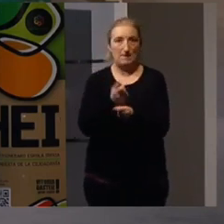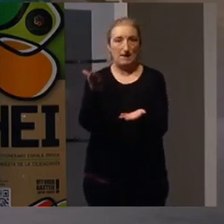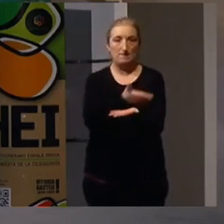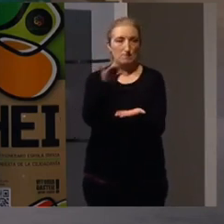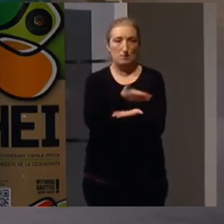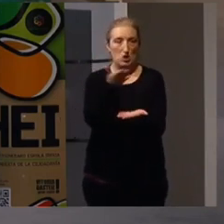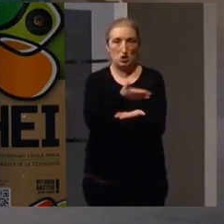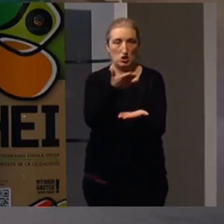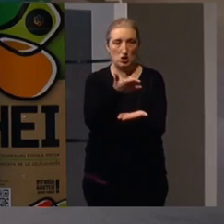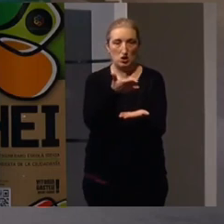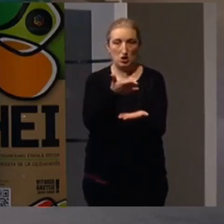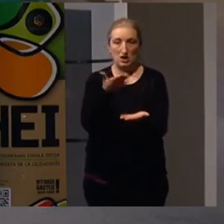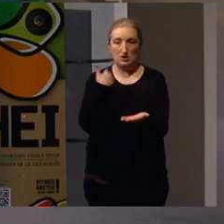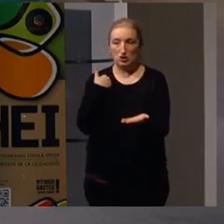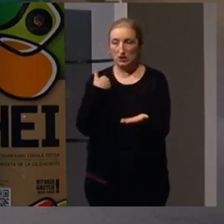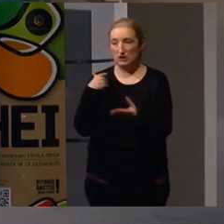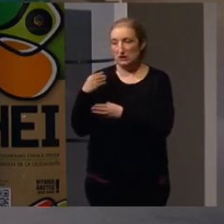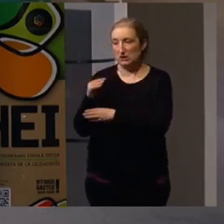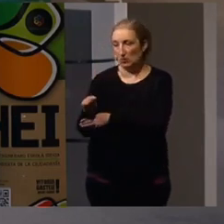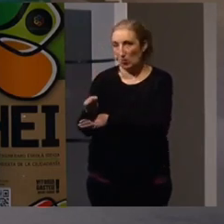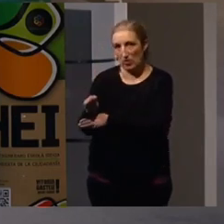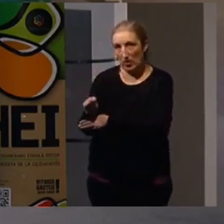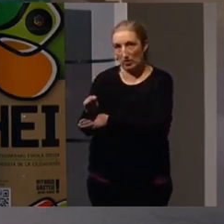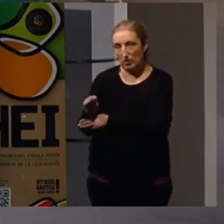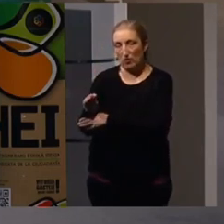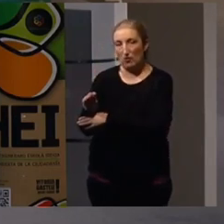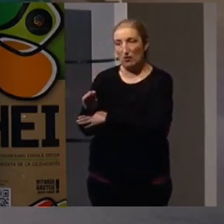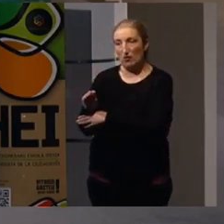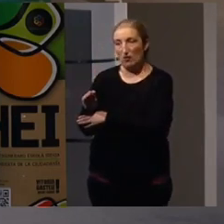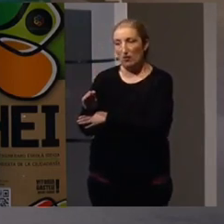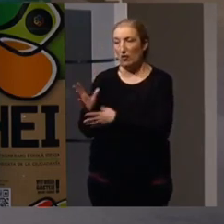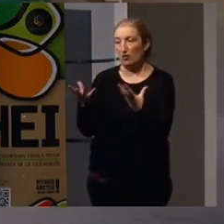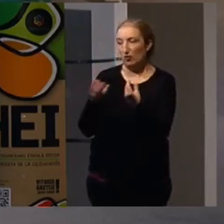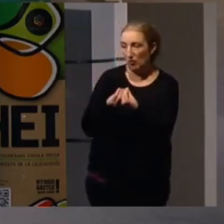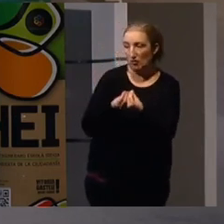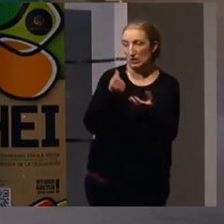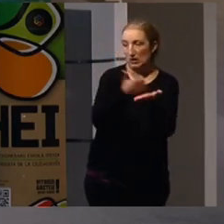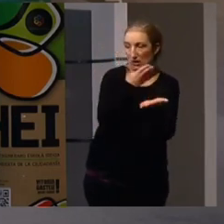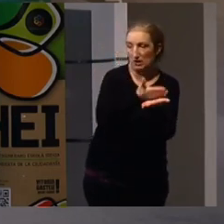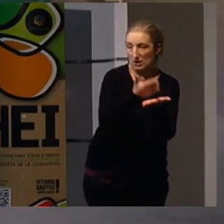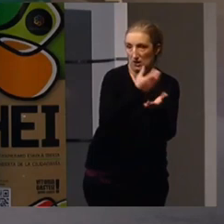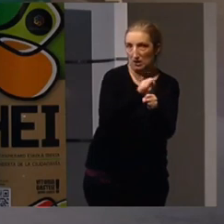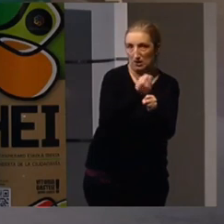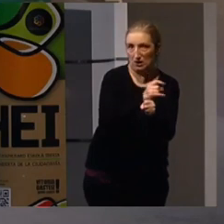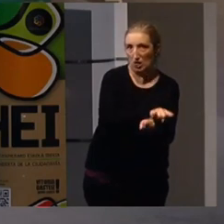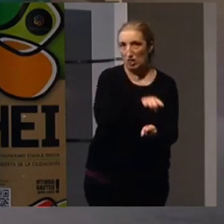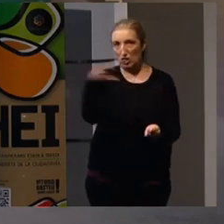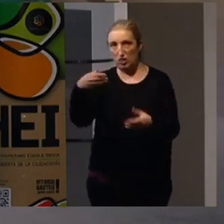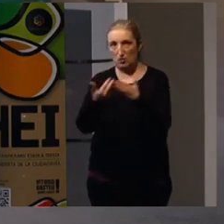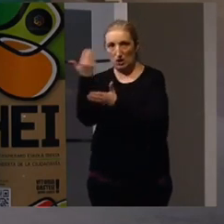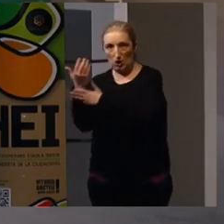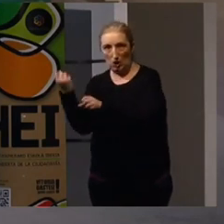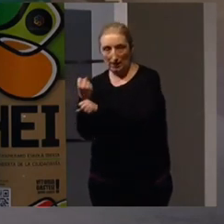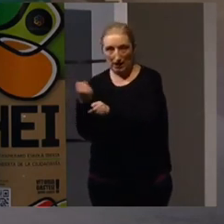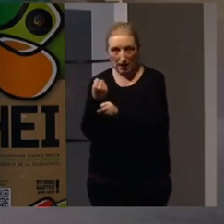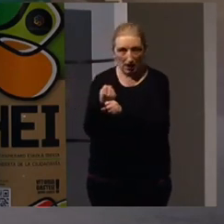hace que o bien ese trabajo reproductivo se tenga que hacer en solapado con el otro, con esta cosa de la doble jornada laboral de las mujeres,